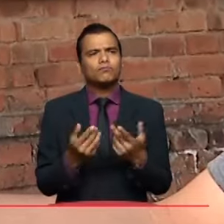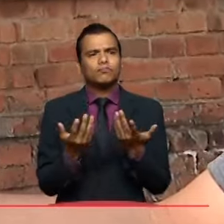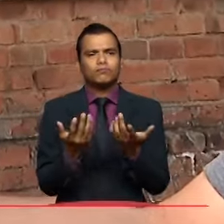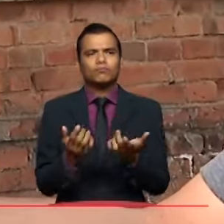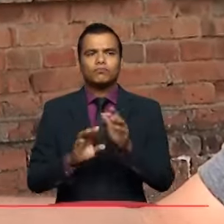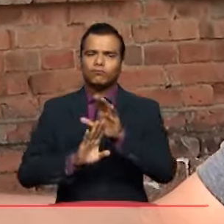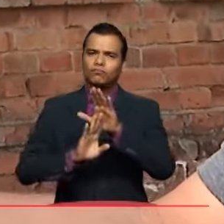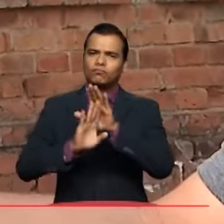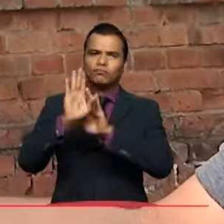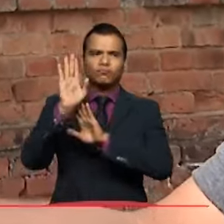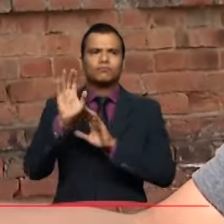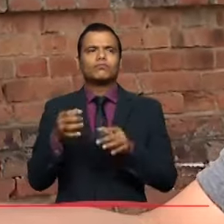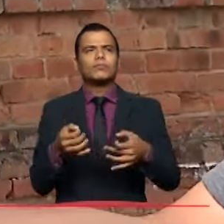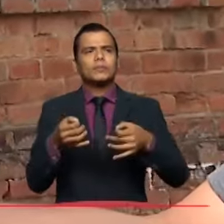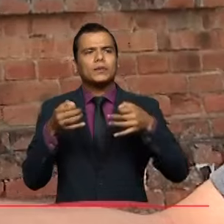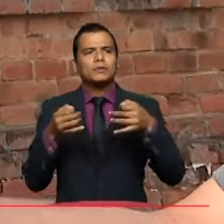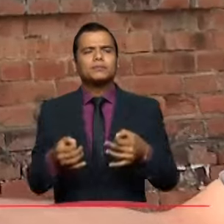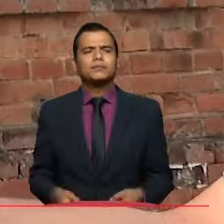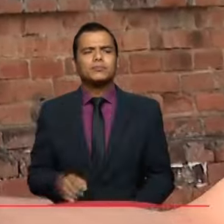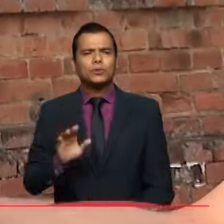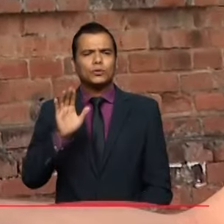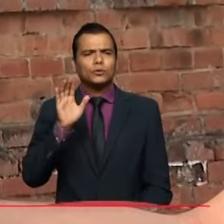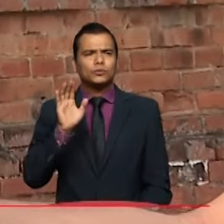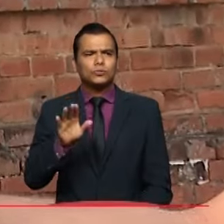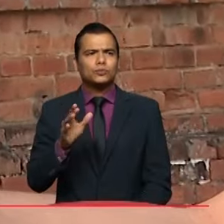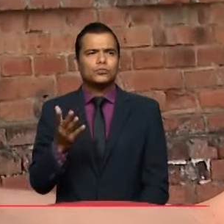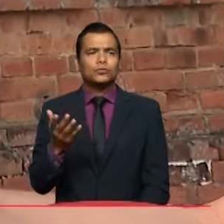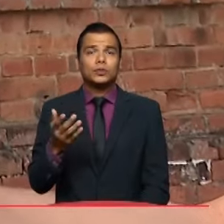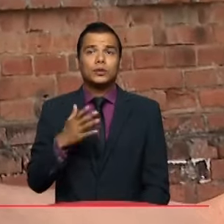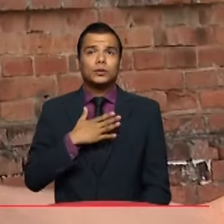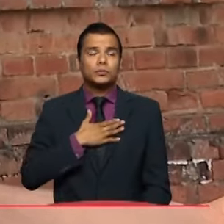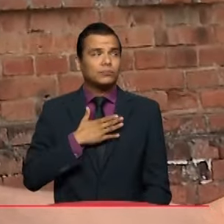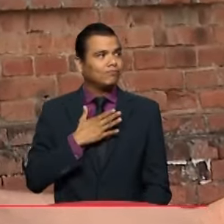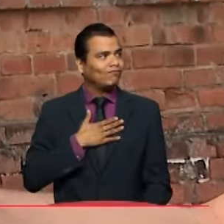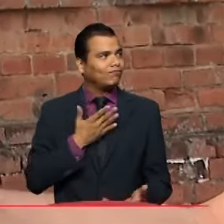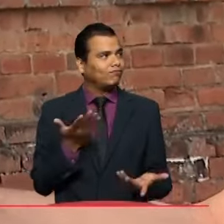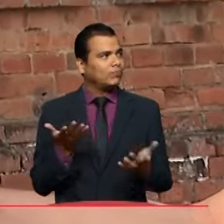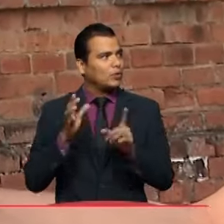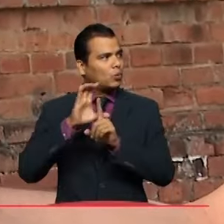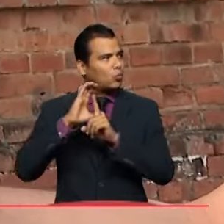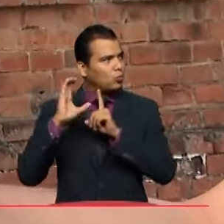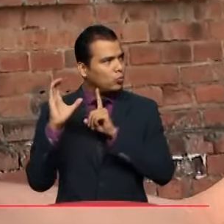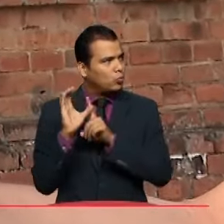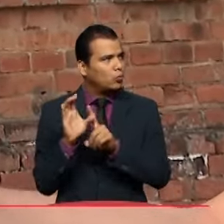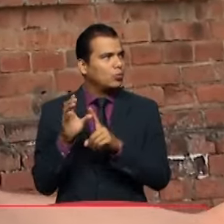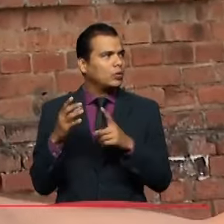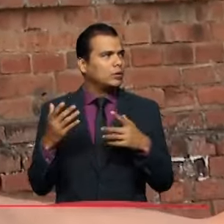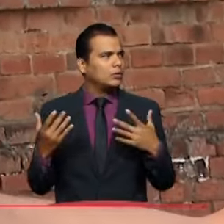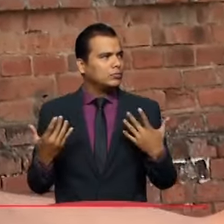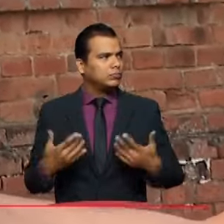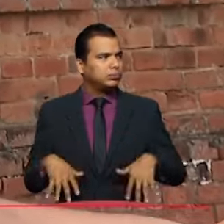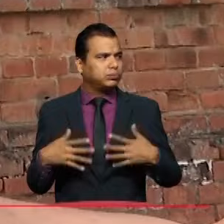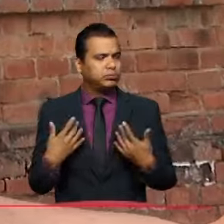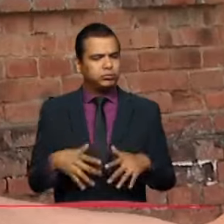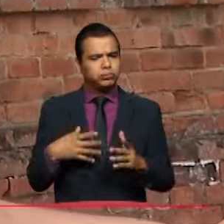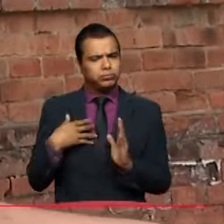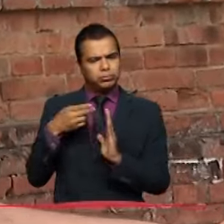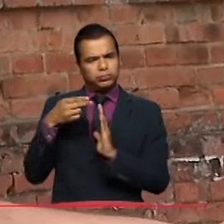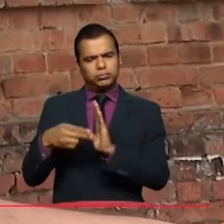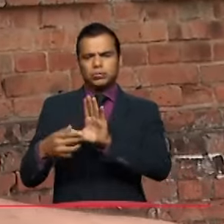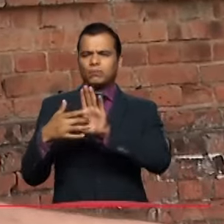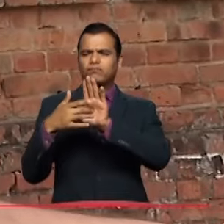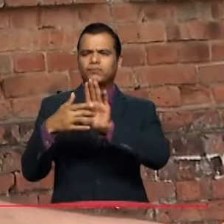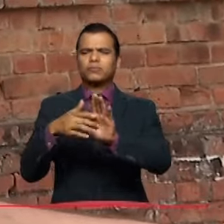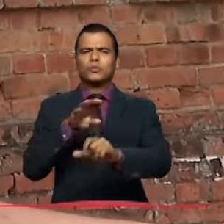salir, superarse, su historia como cultura sobresale dentro de la región,